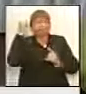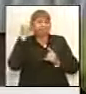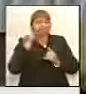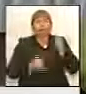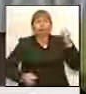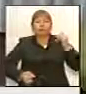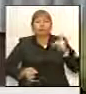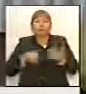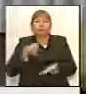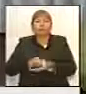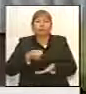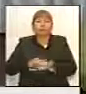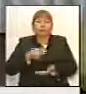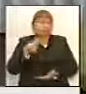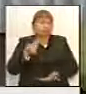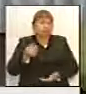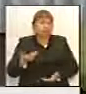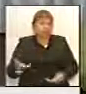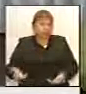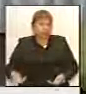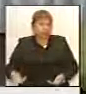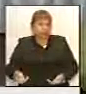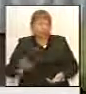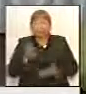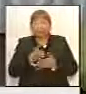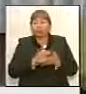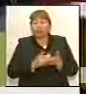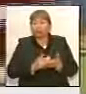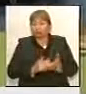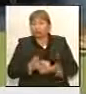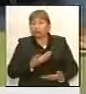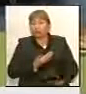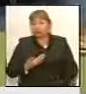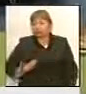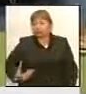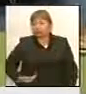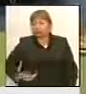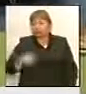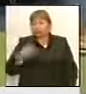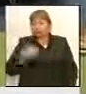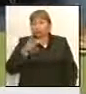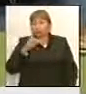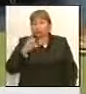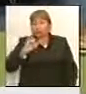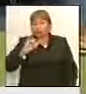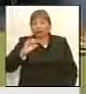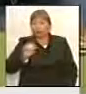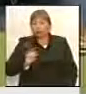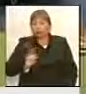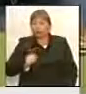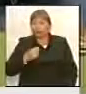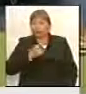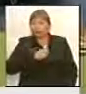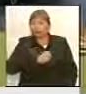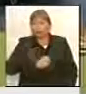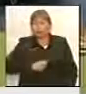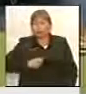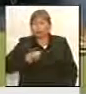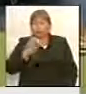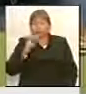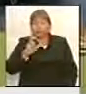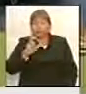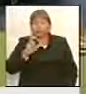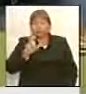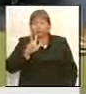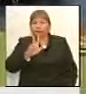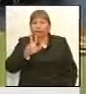en asignación presupuestal. Por su parte, el gobernador regional electo, Luis Hidalgo, lamentó que de los